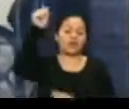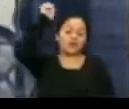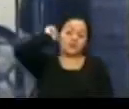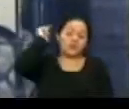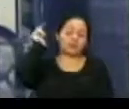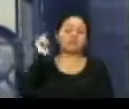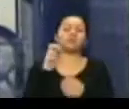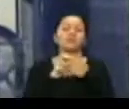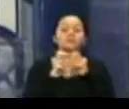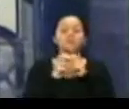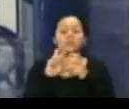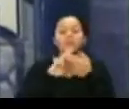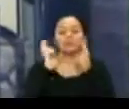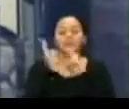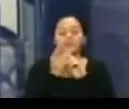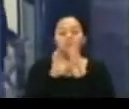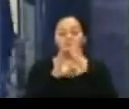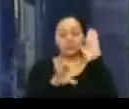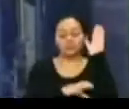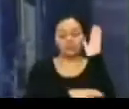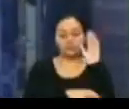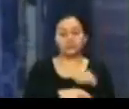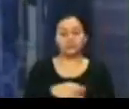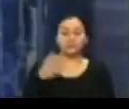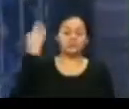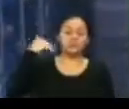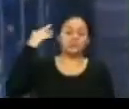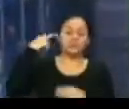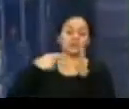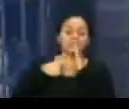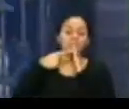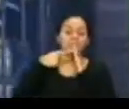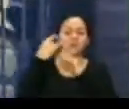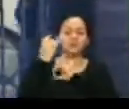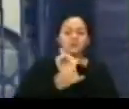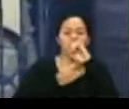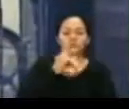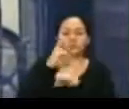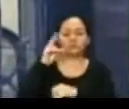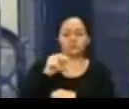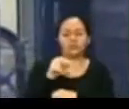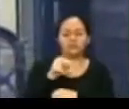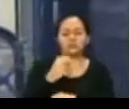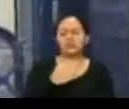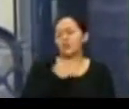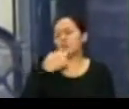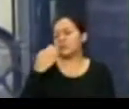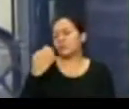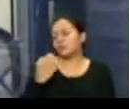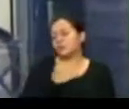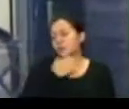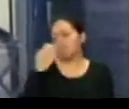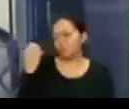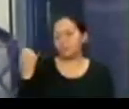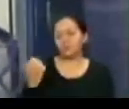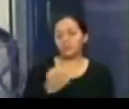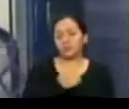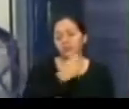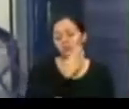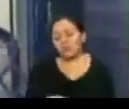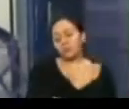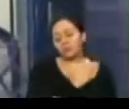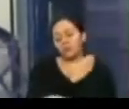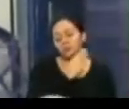tras anteayer por las salvaguardias. Se han quejado por todo, todo el tiempo. Entendamos, es su estrategia, pero es